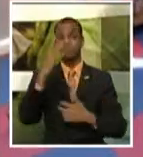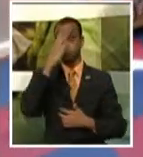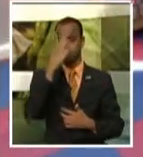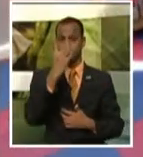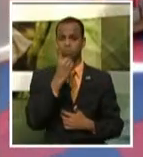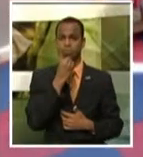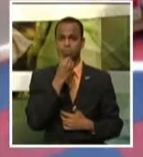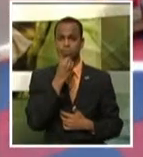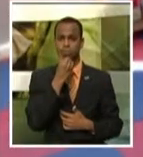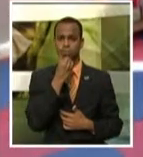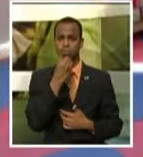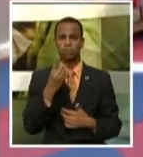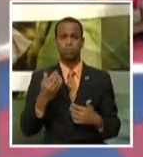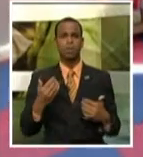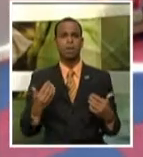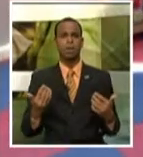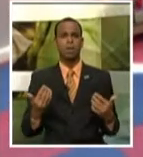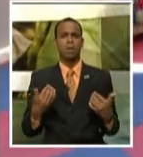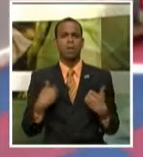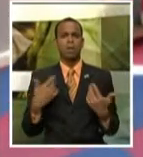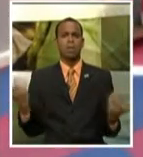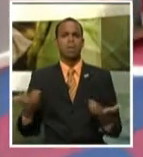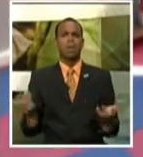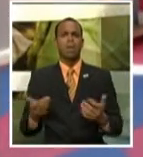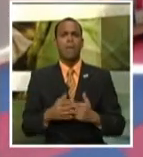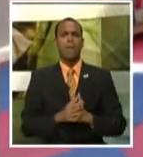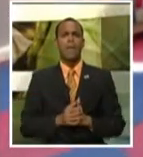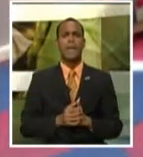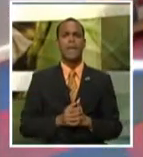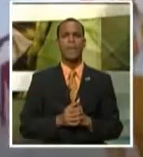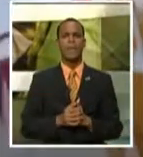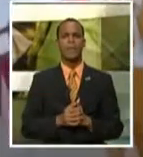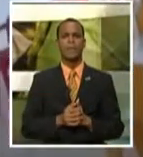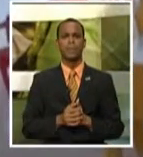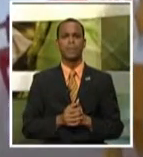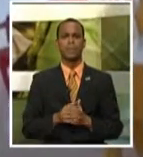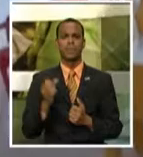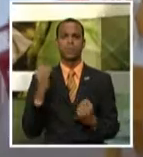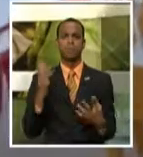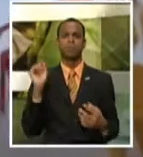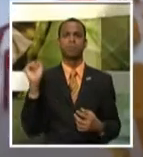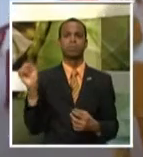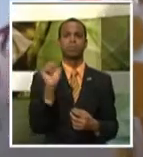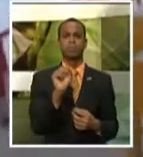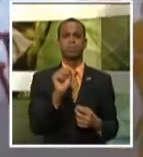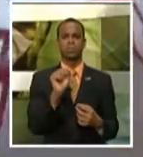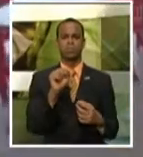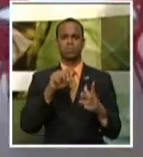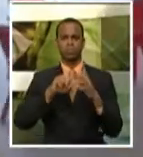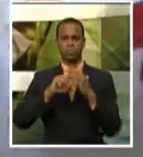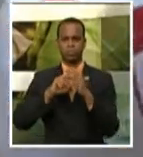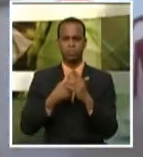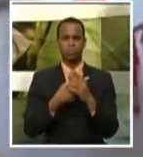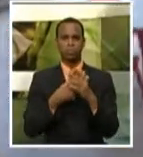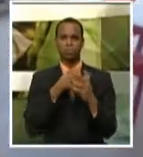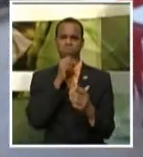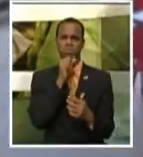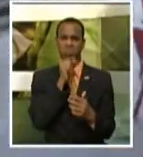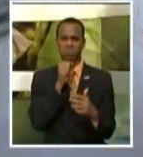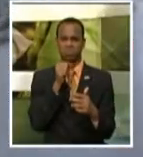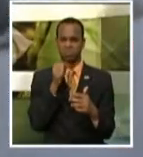el problema de que nuestras muchachas comienzan la edad de fecundidad a los 13 años.